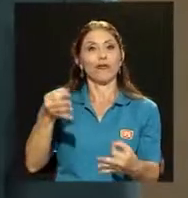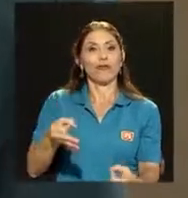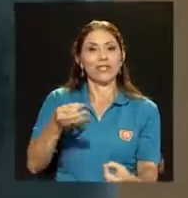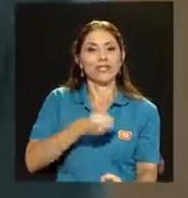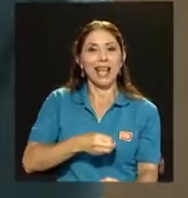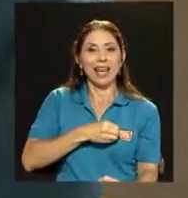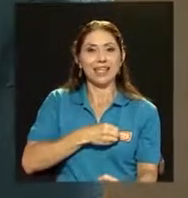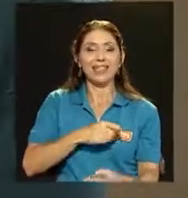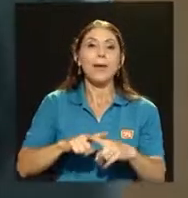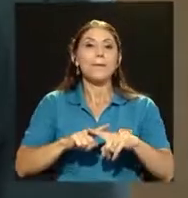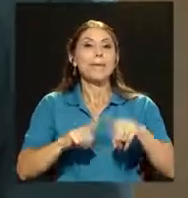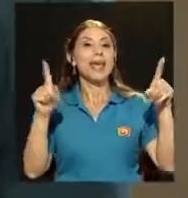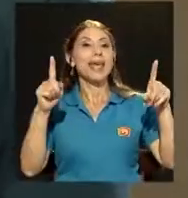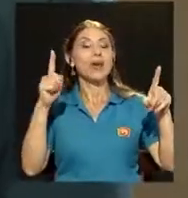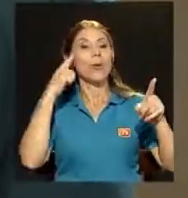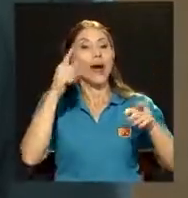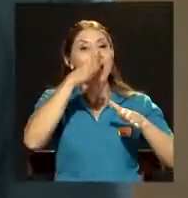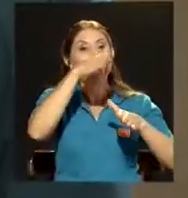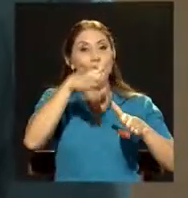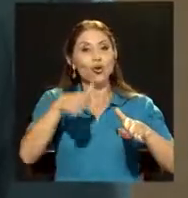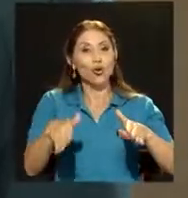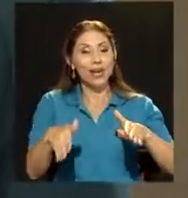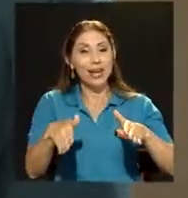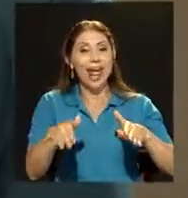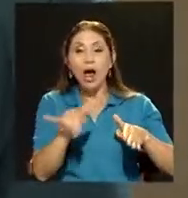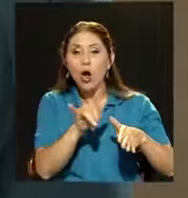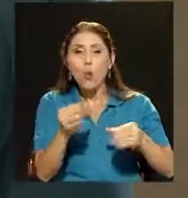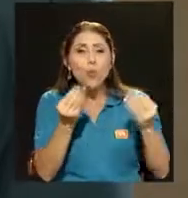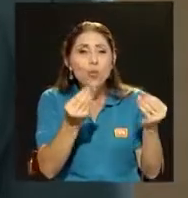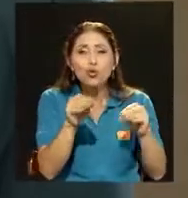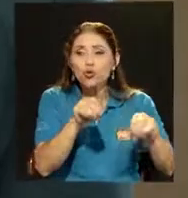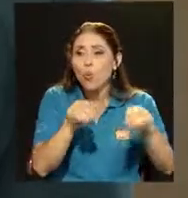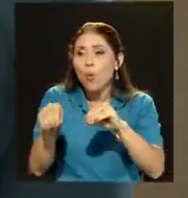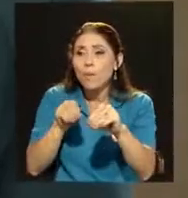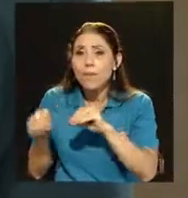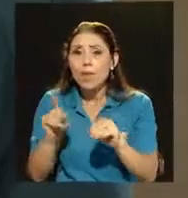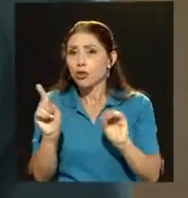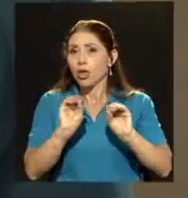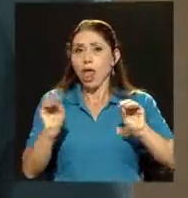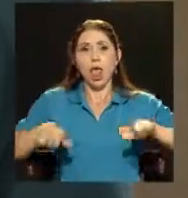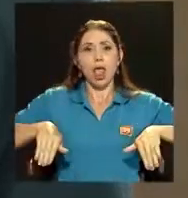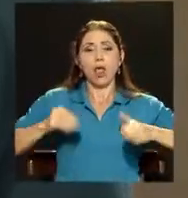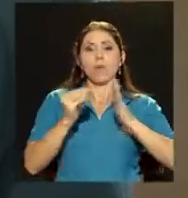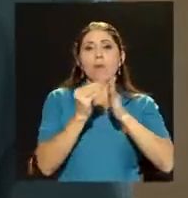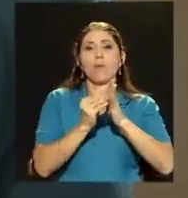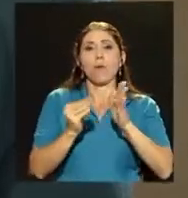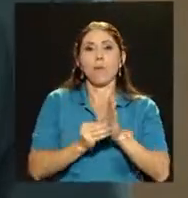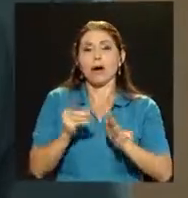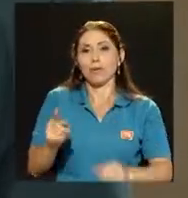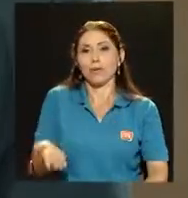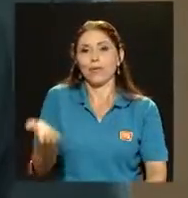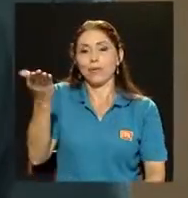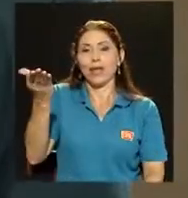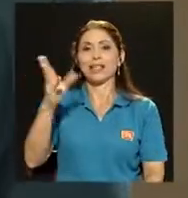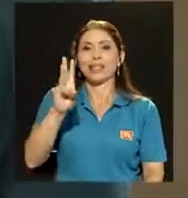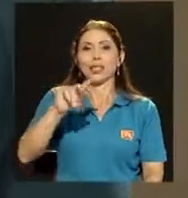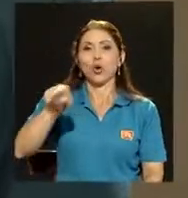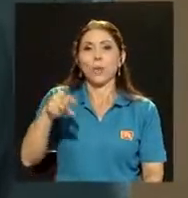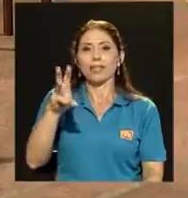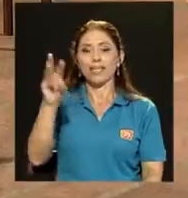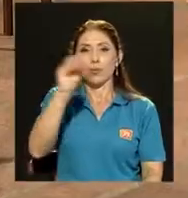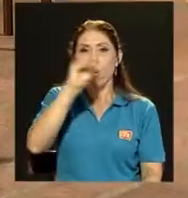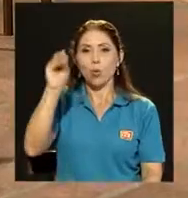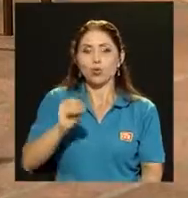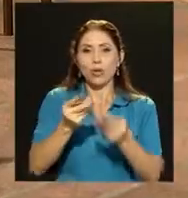la Contraloría, dadas estas inversiones no registradas, asciende a un 6,6% del presupuesto. Con ese